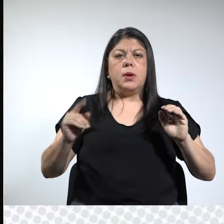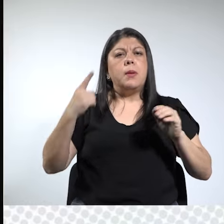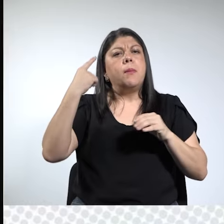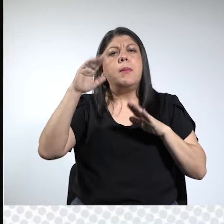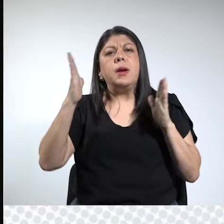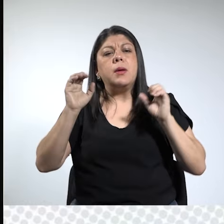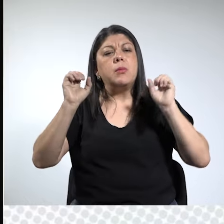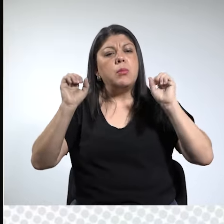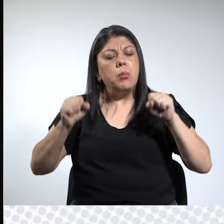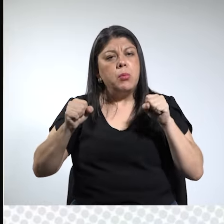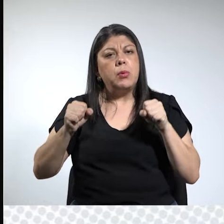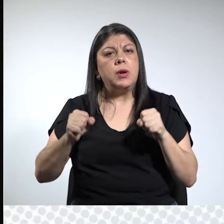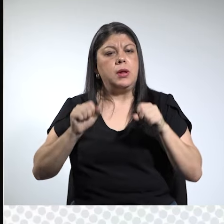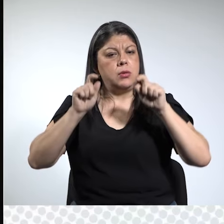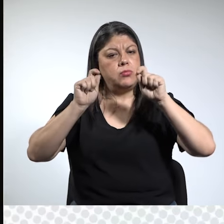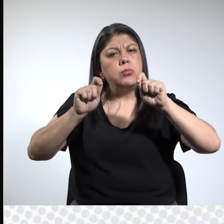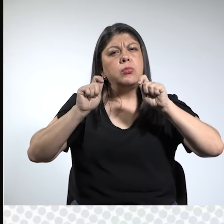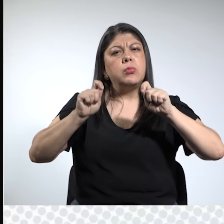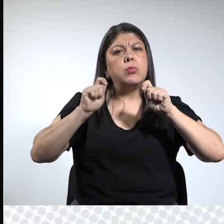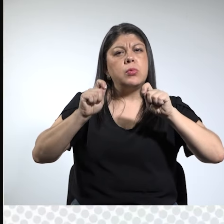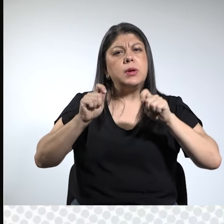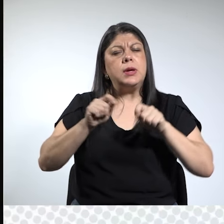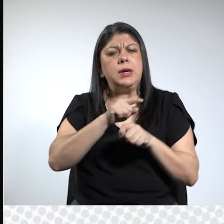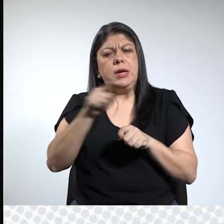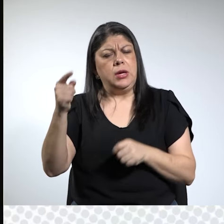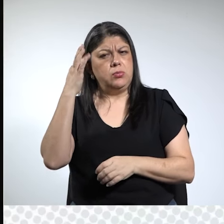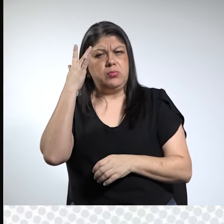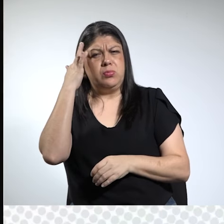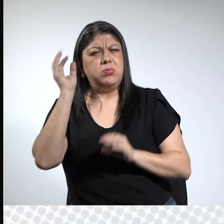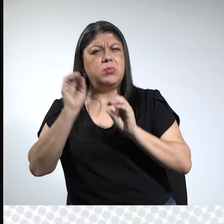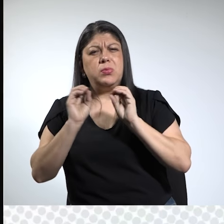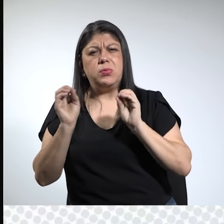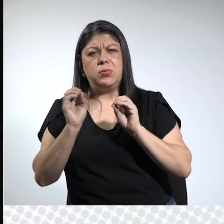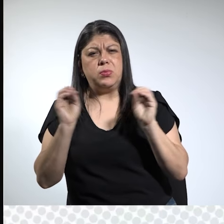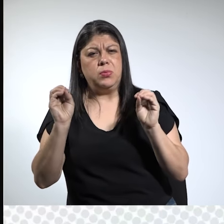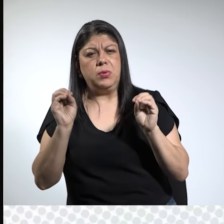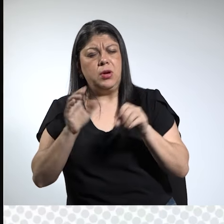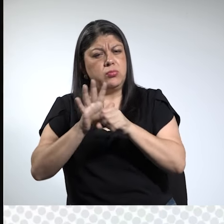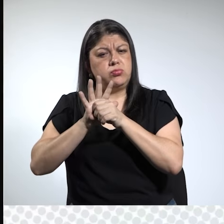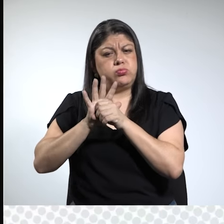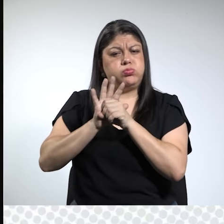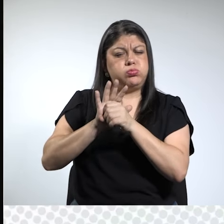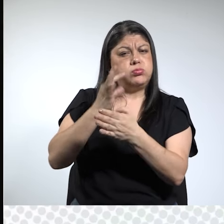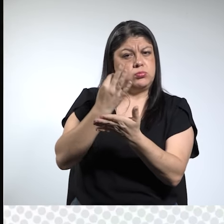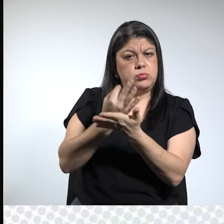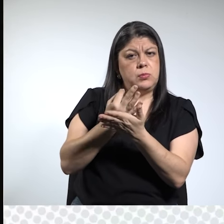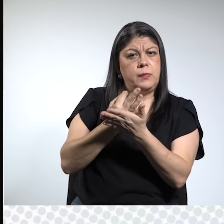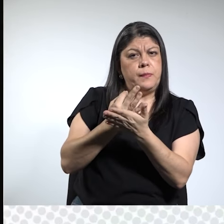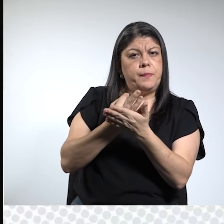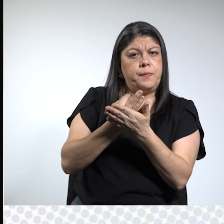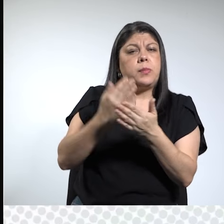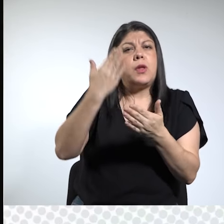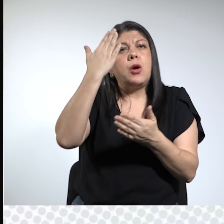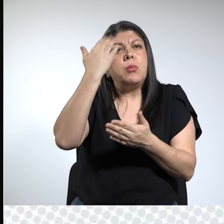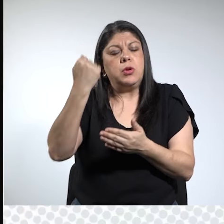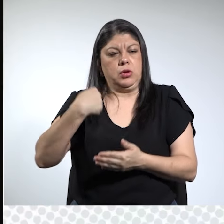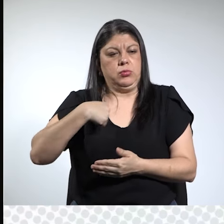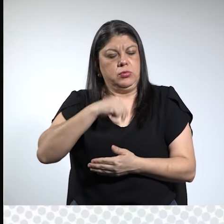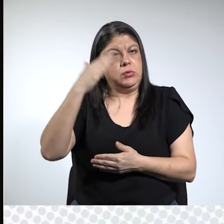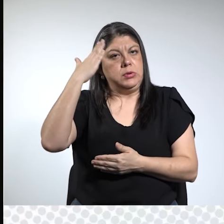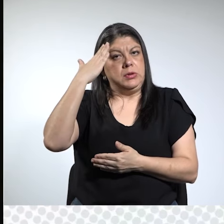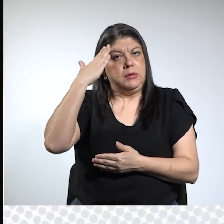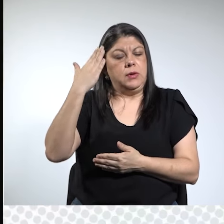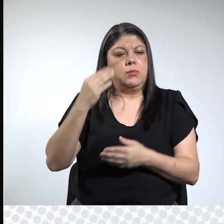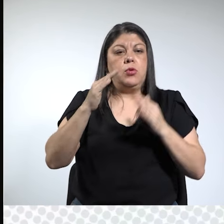para que puedan llevar adelante su educación sin tener las preocupaciones de las presiones financieras, porque seamos claros,